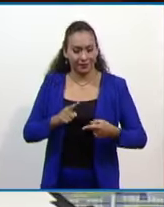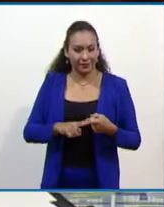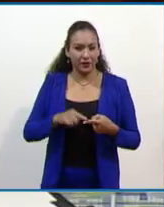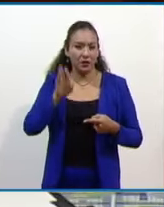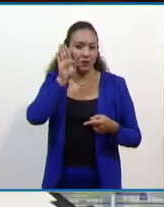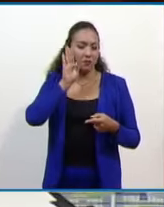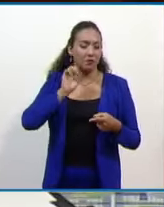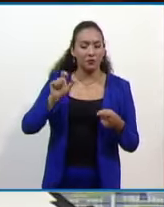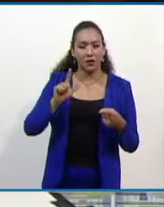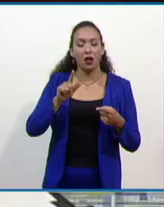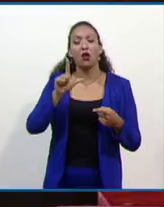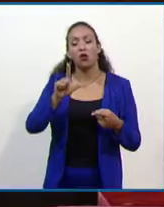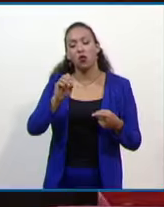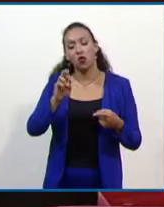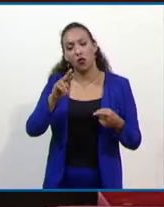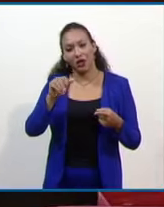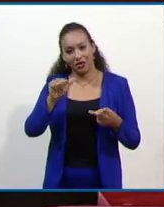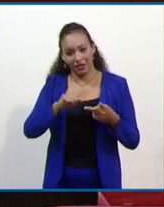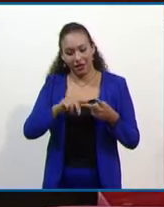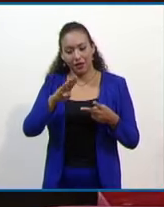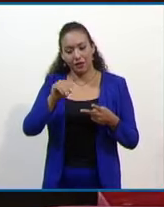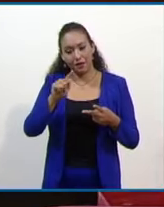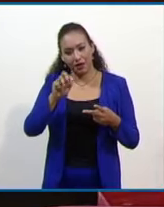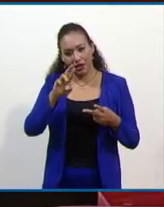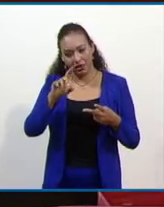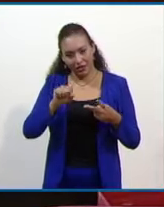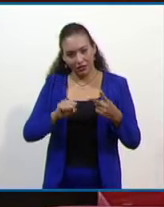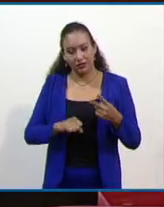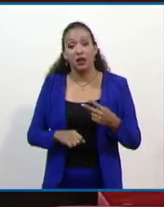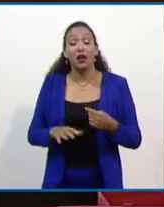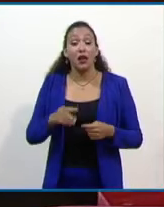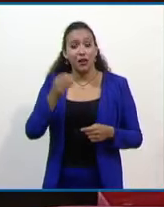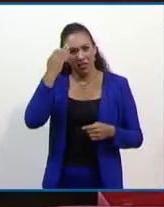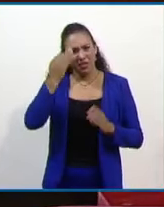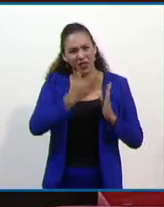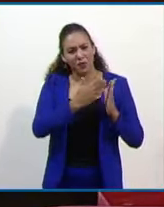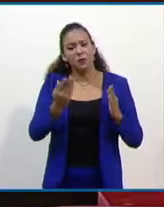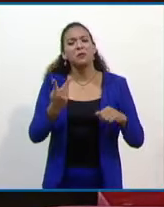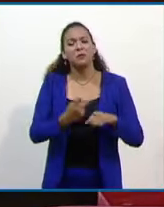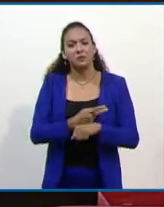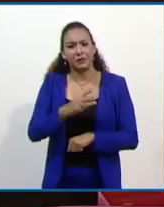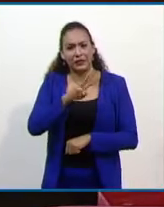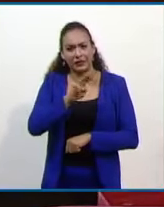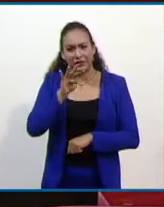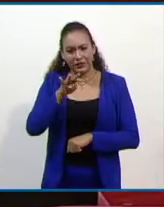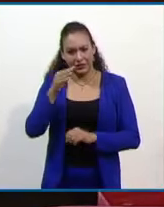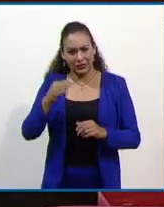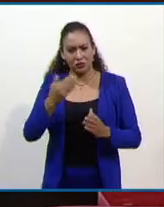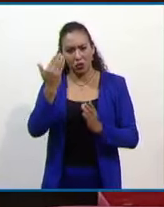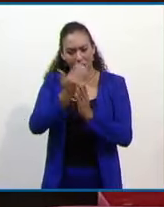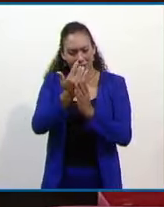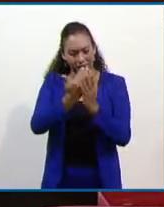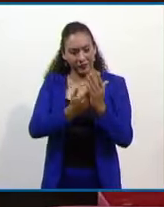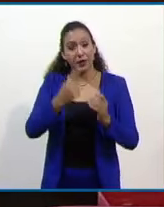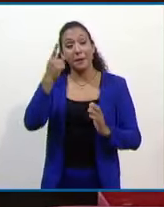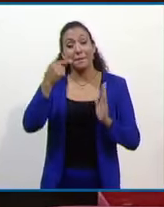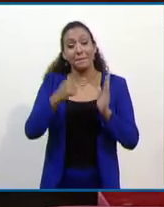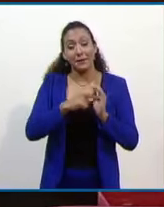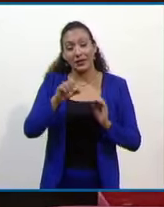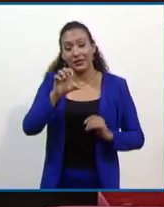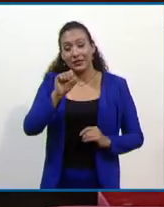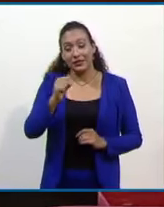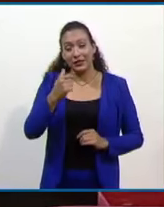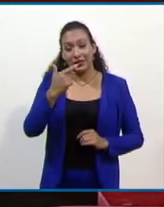y Lenia Batres. En este periodo se formaron 319 expedientes. Se recibieron